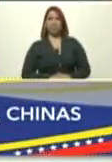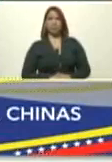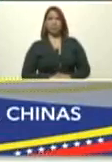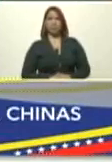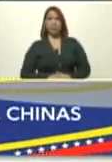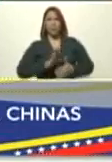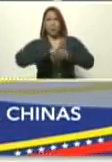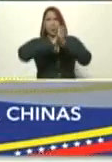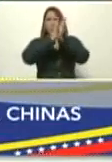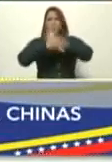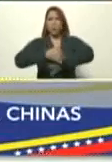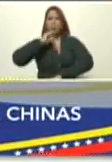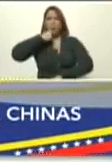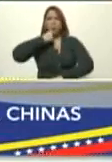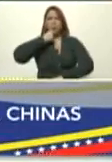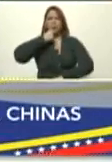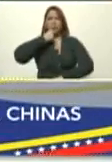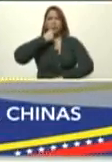acabar con Rusia,